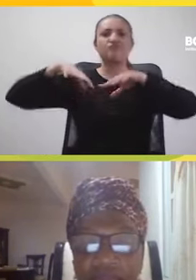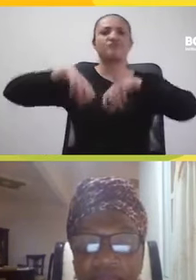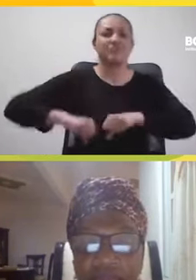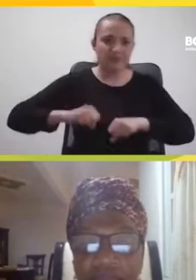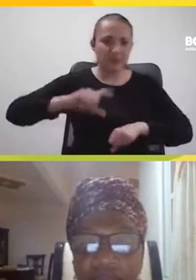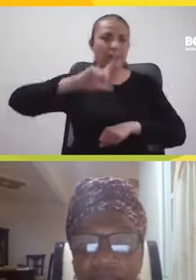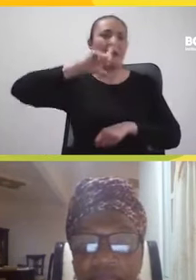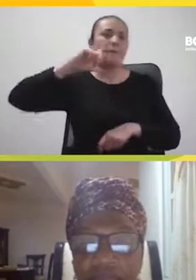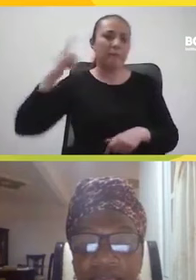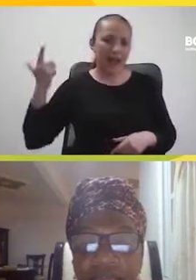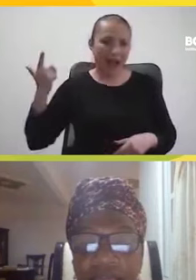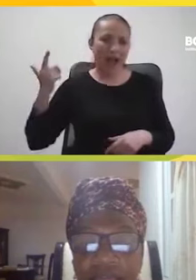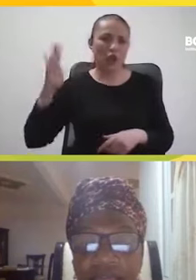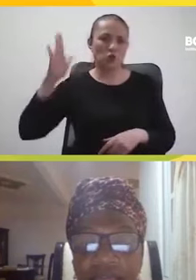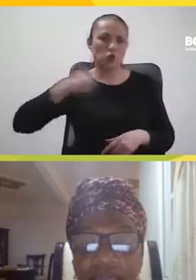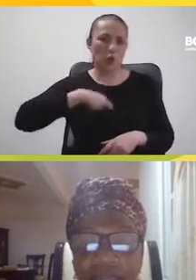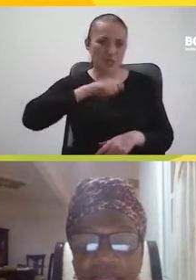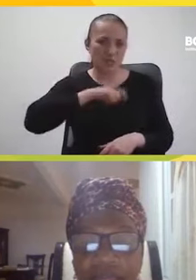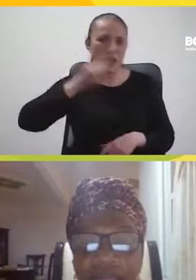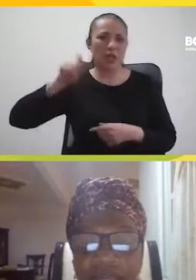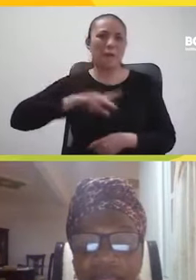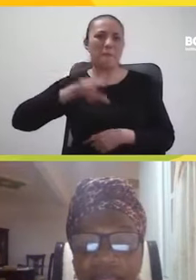el blanco portugués.